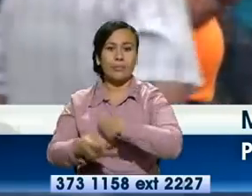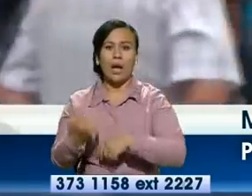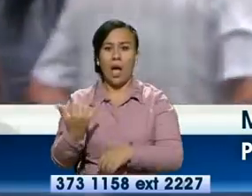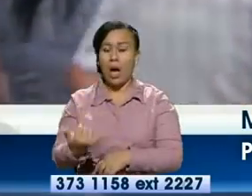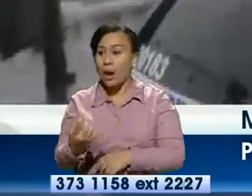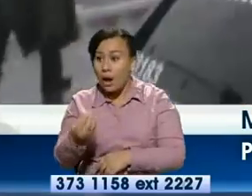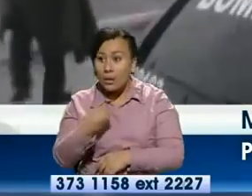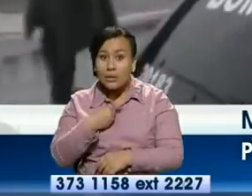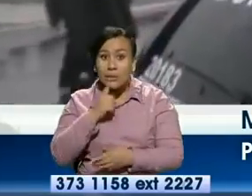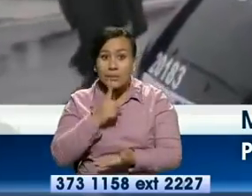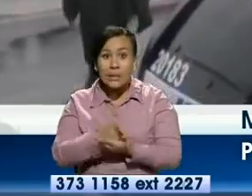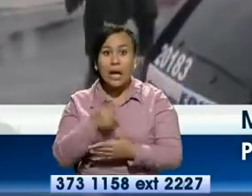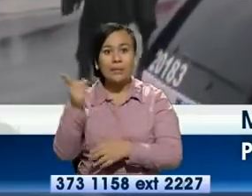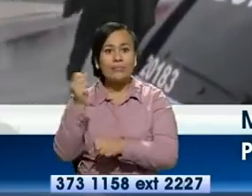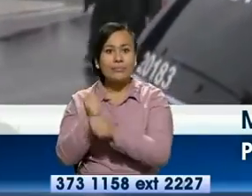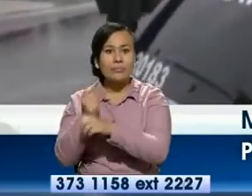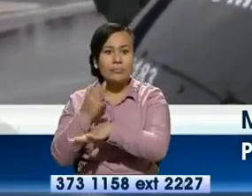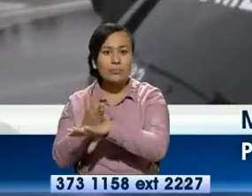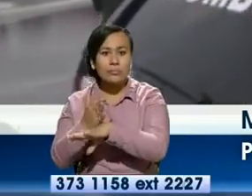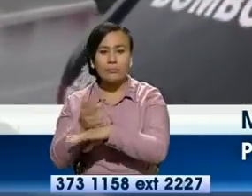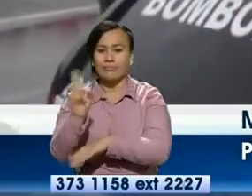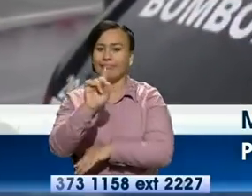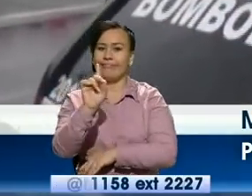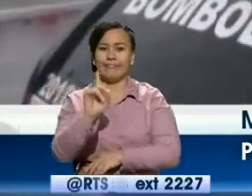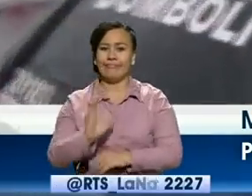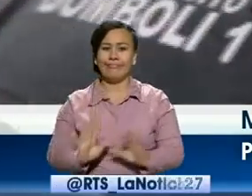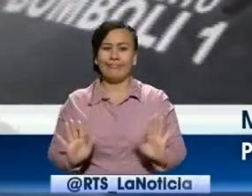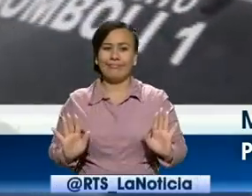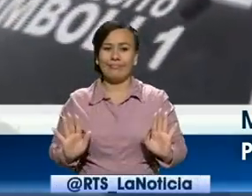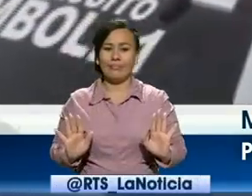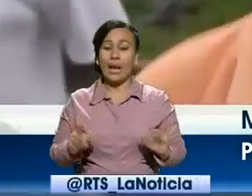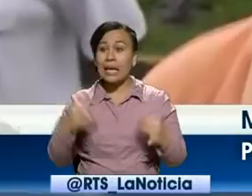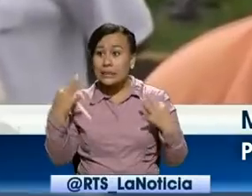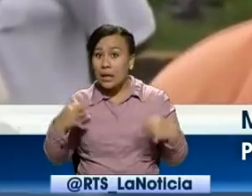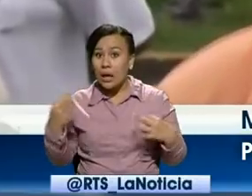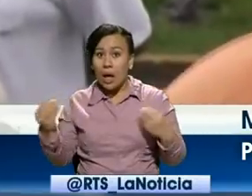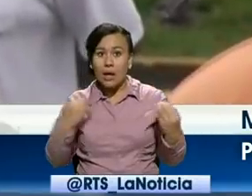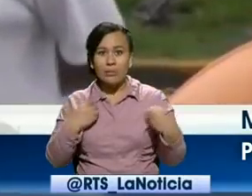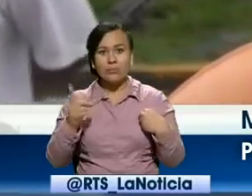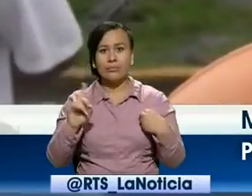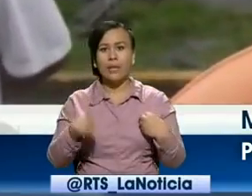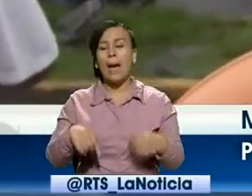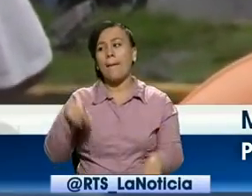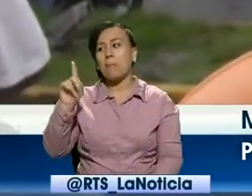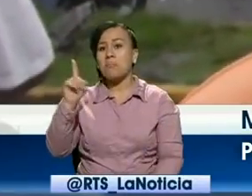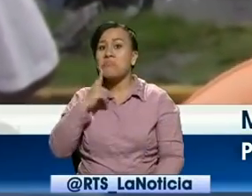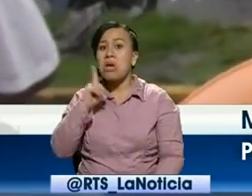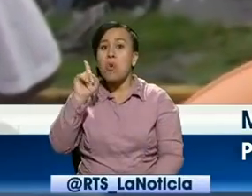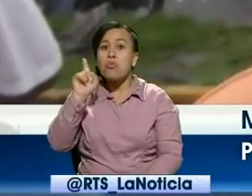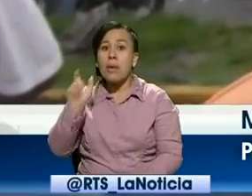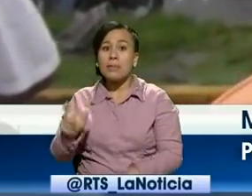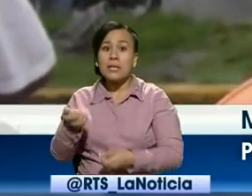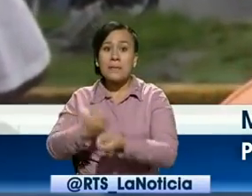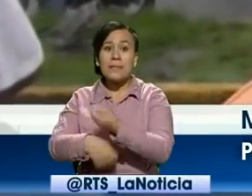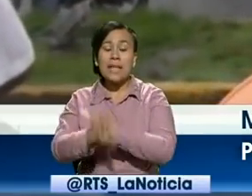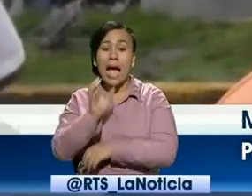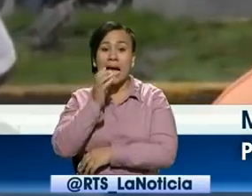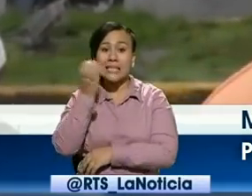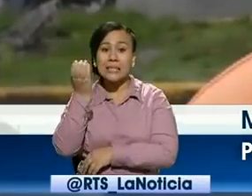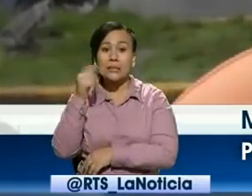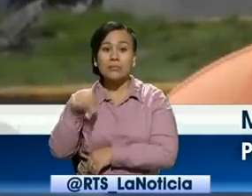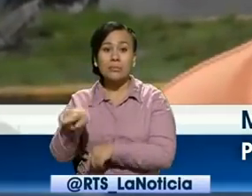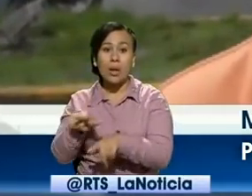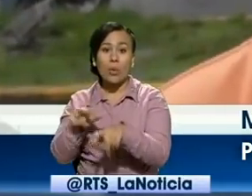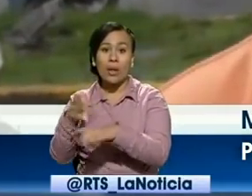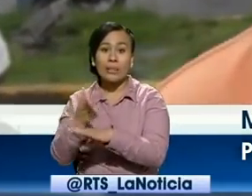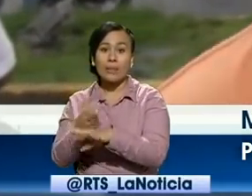laboraba dentro de la terminal terrestre, pero eso no pudo ser corroborado. Dijeron que era una compañera que vendía manzanas dentro de la terminal terrestre y